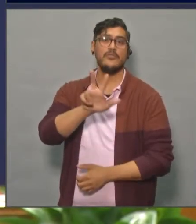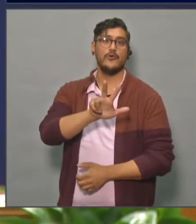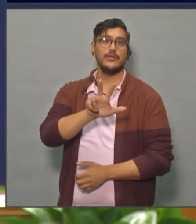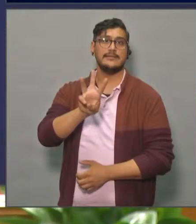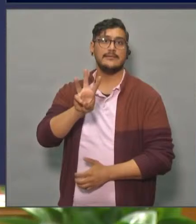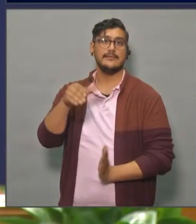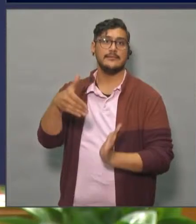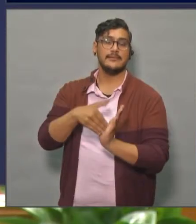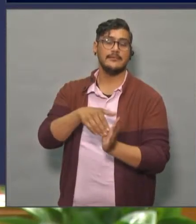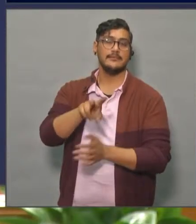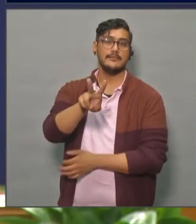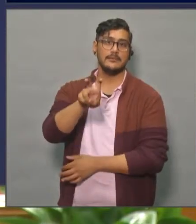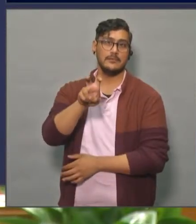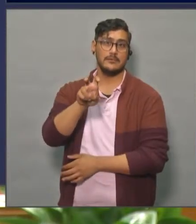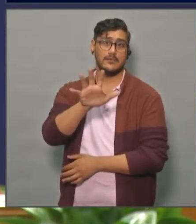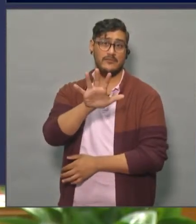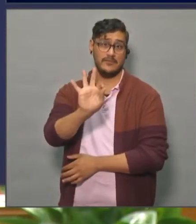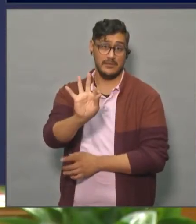a